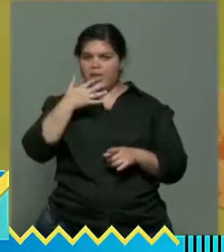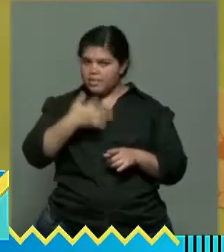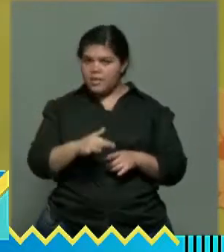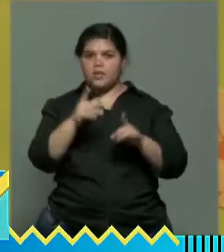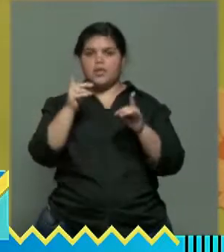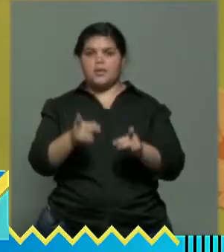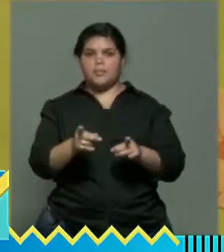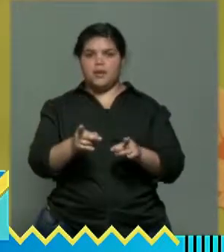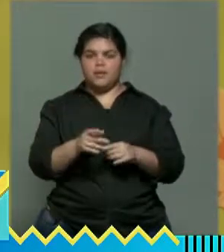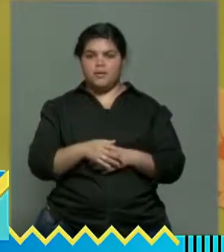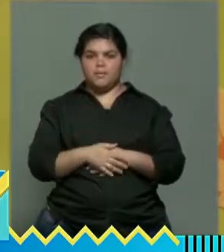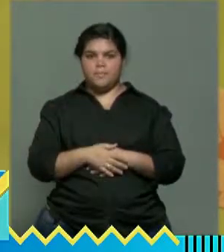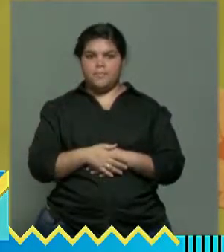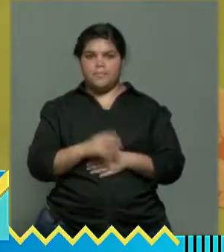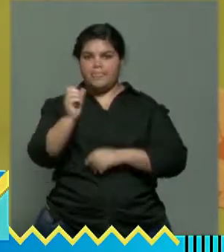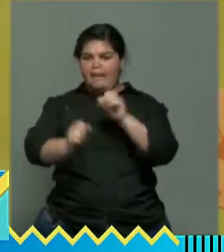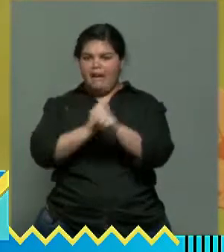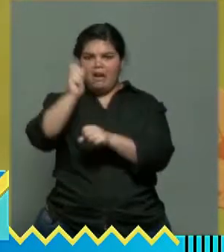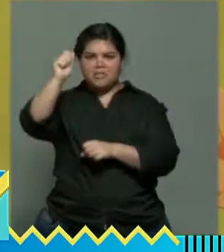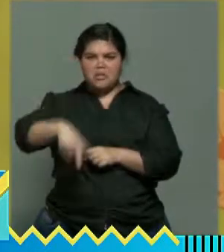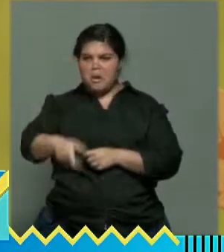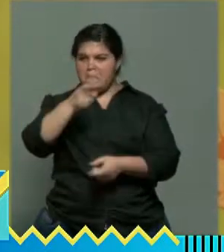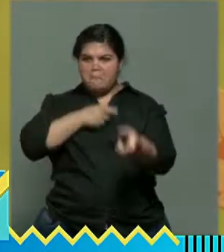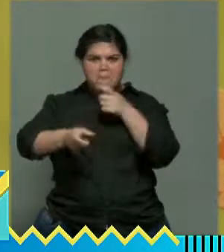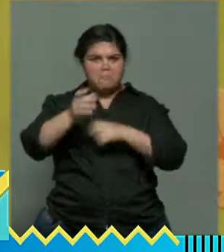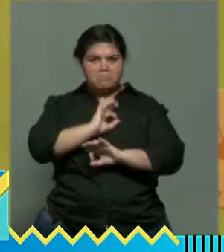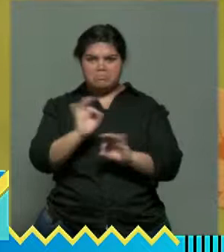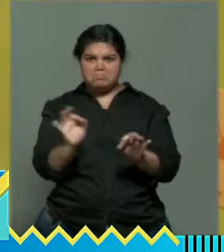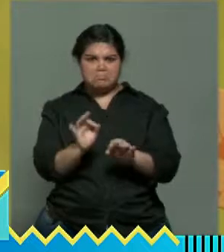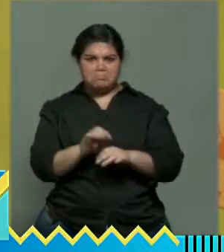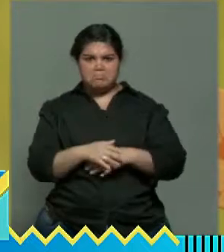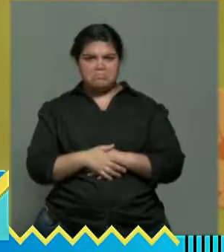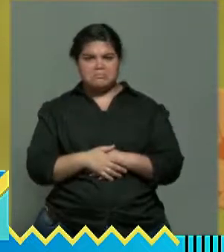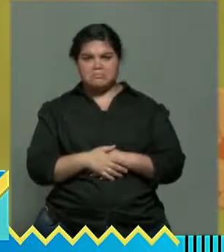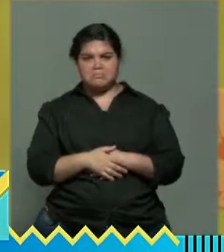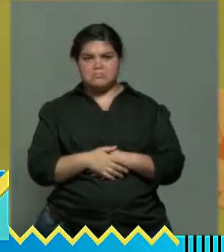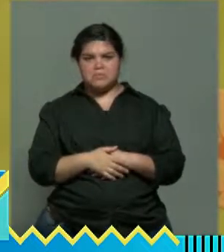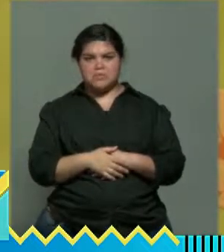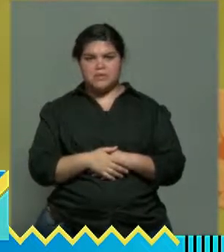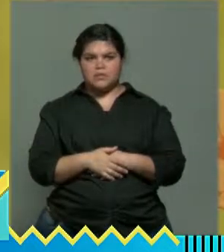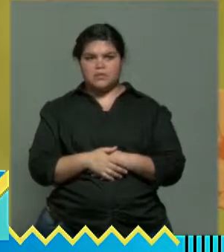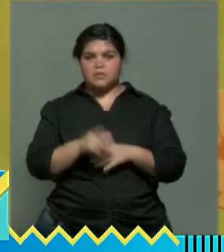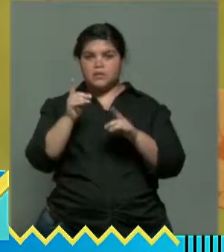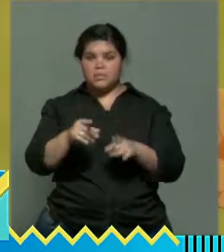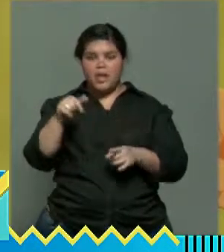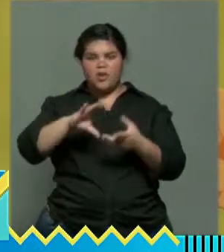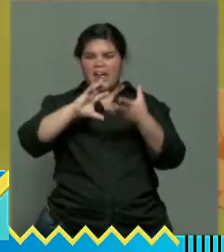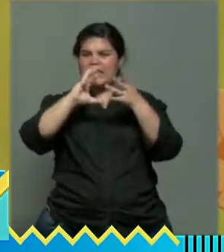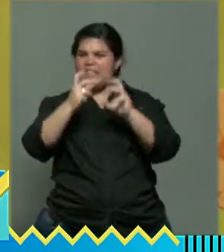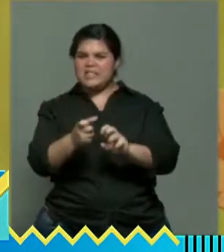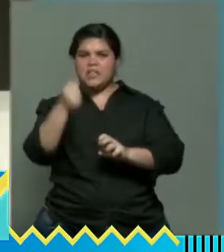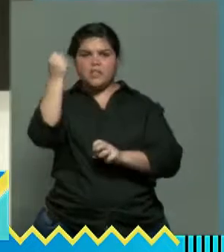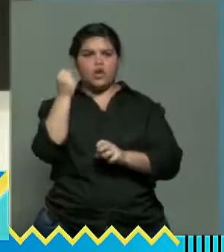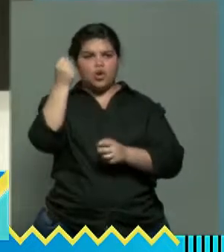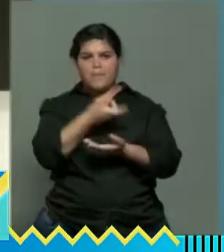el día de hoy no ha dado ninguna respuesta, y que hoy, digamos, también está en una situación de crisis, y de todas las